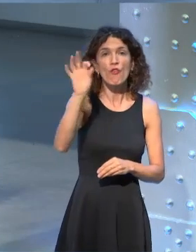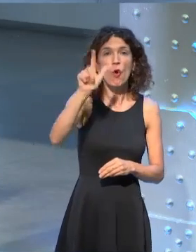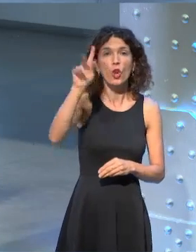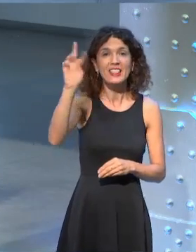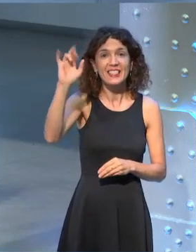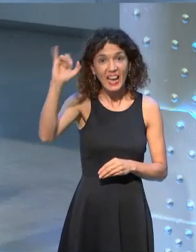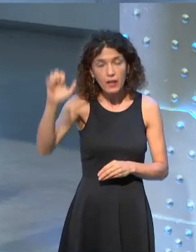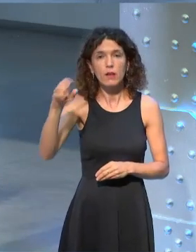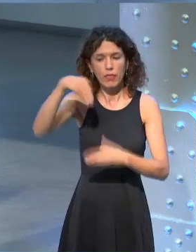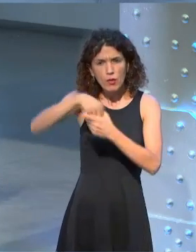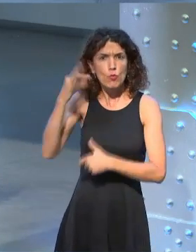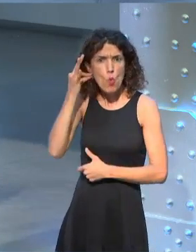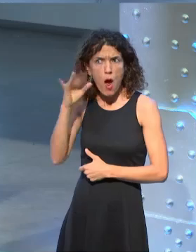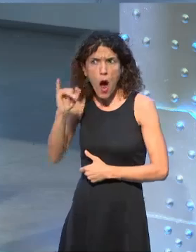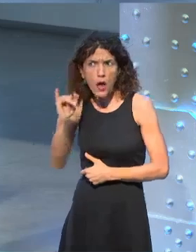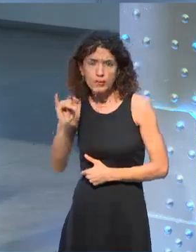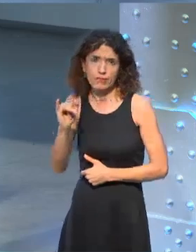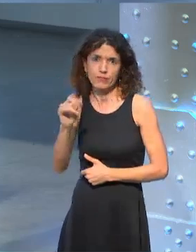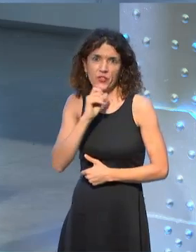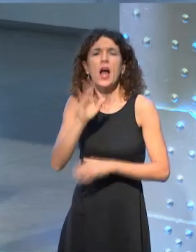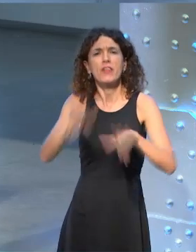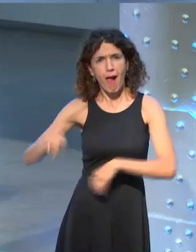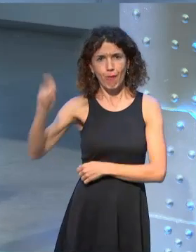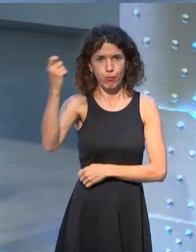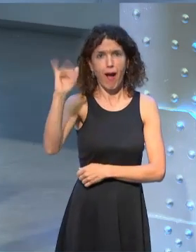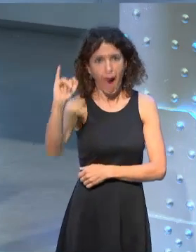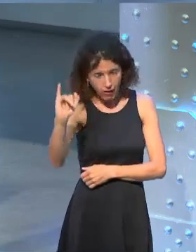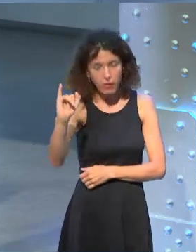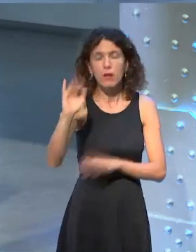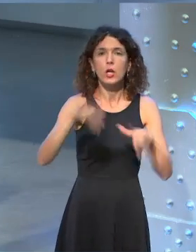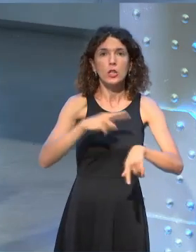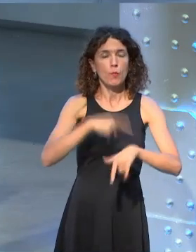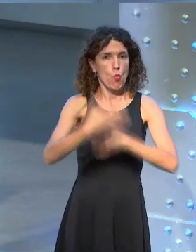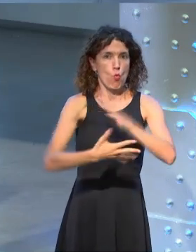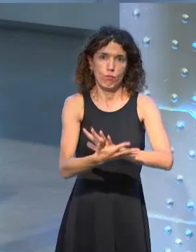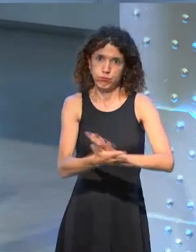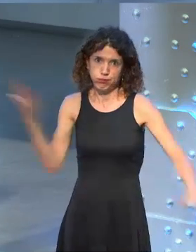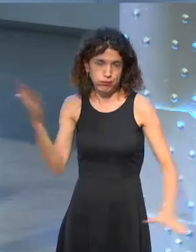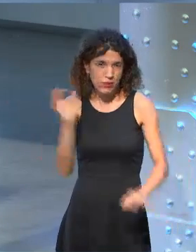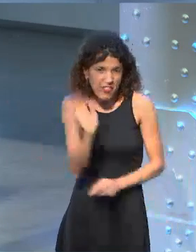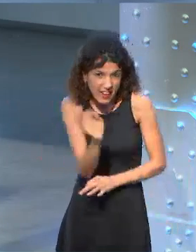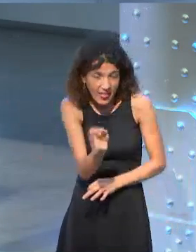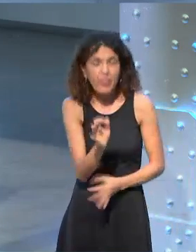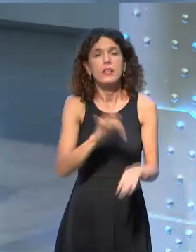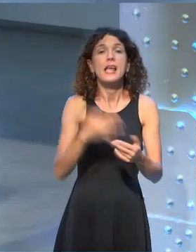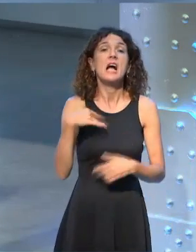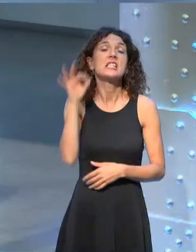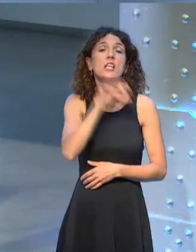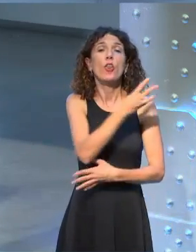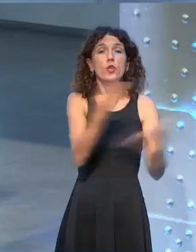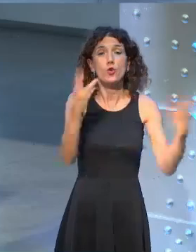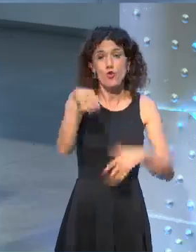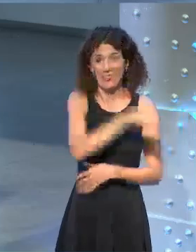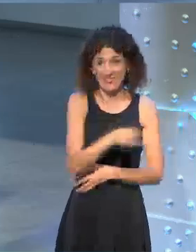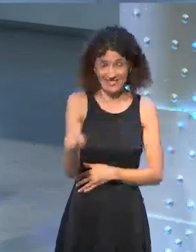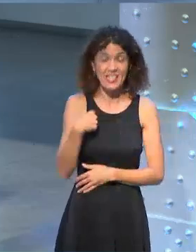una mujer, pero la hubo. El tiempo ha pasado a una velocidad de vértigo, no vamos a engañarnos, ¿verdad, chicas? Ya no estamos en el siglo XVIII,